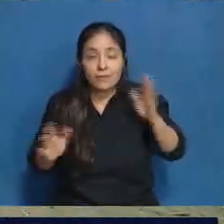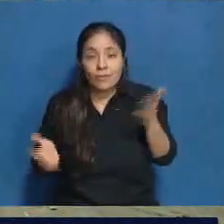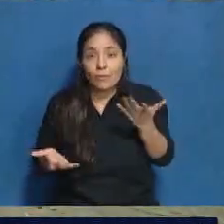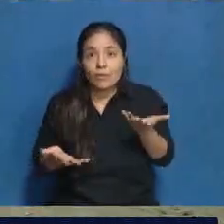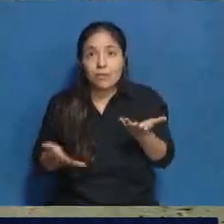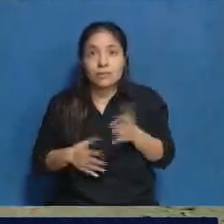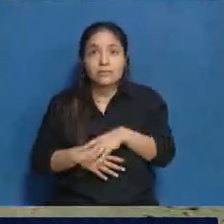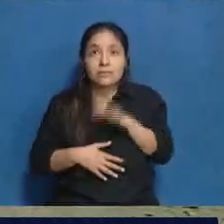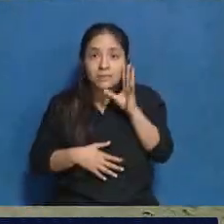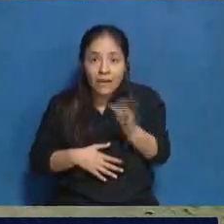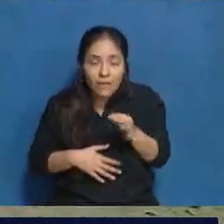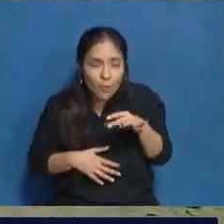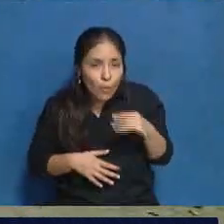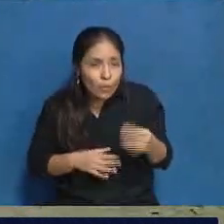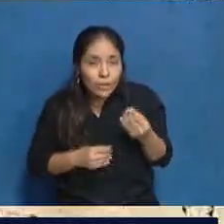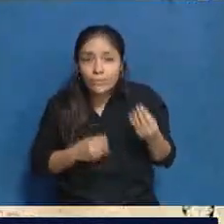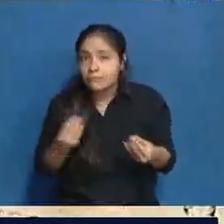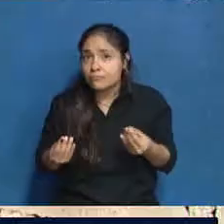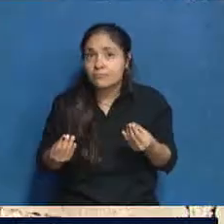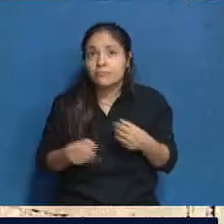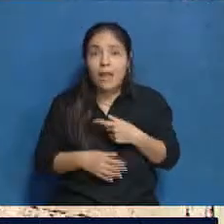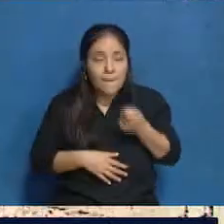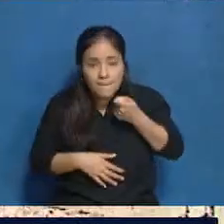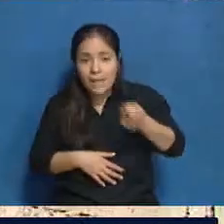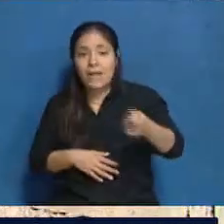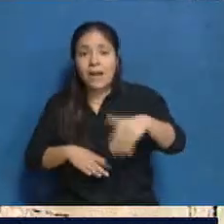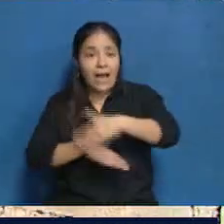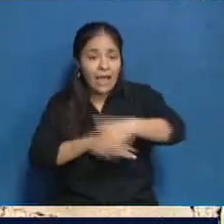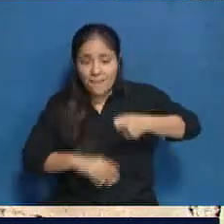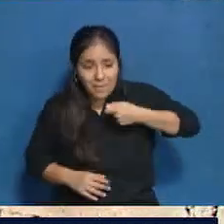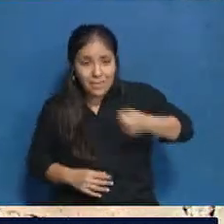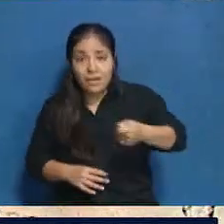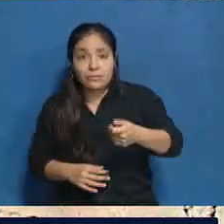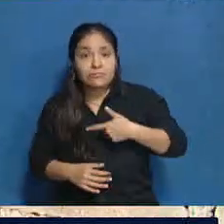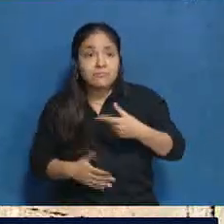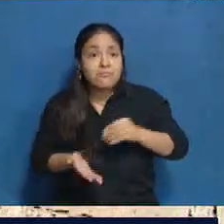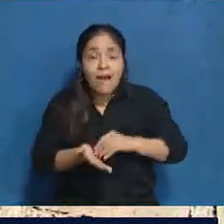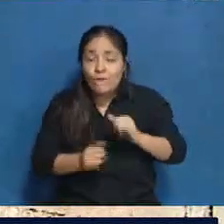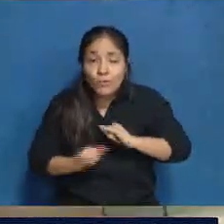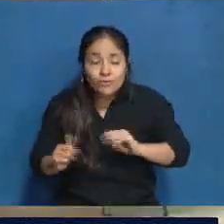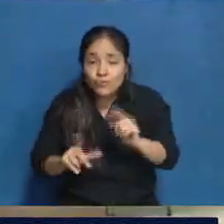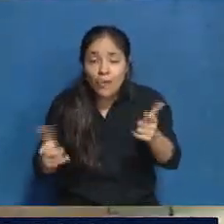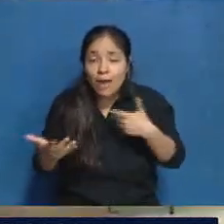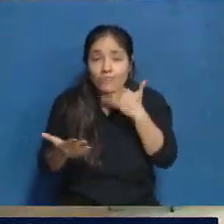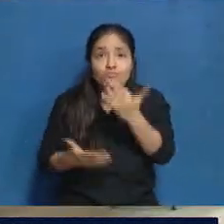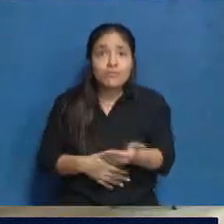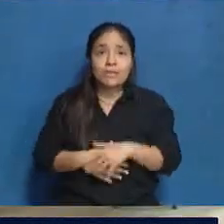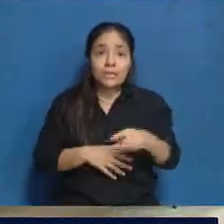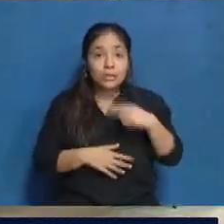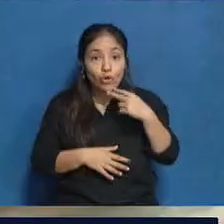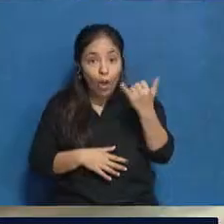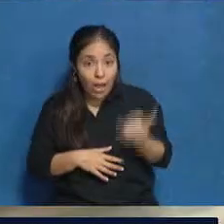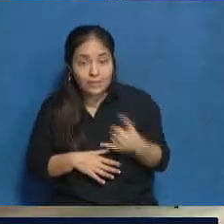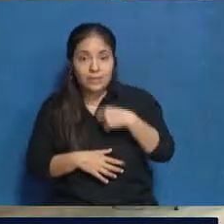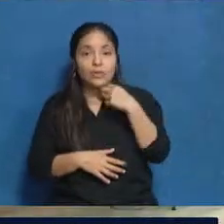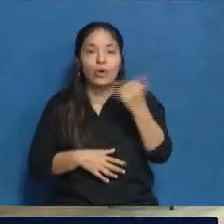sabemos es que nos mataron en la vía pública, pero no sabemos nada, no sabemos. ¿Él tenía hijos? ¿Tiene hijos? Sí,